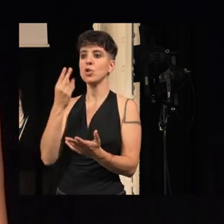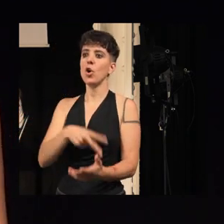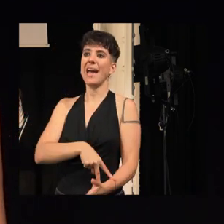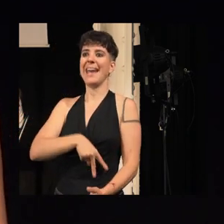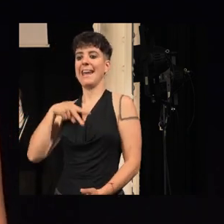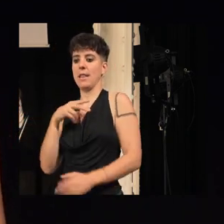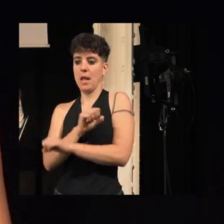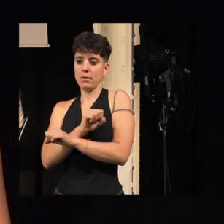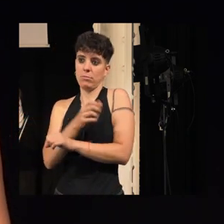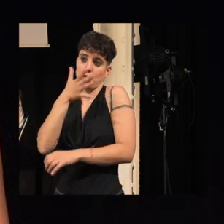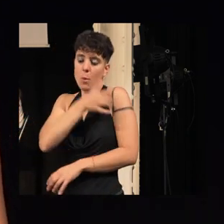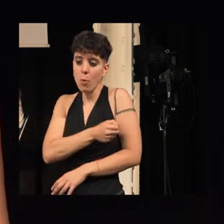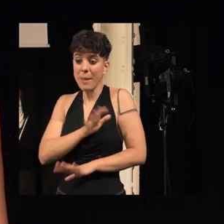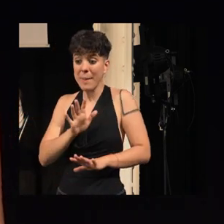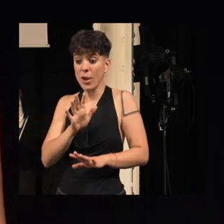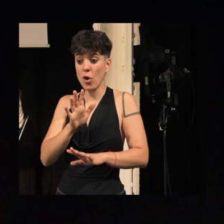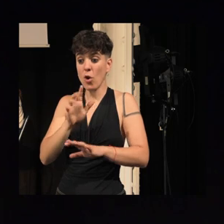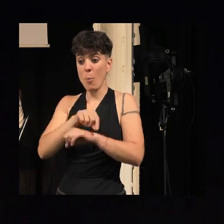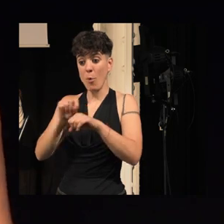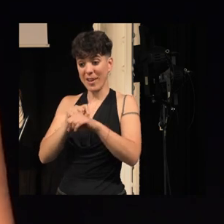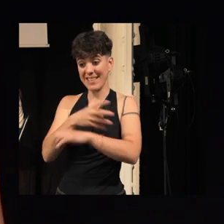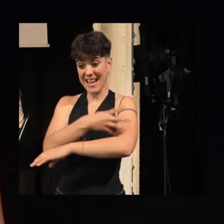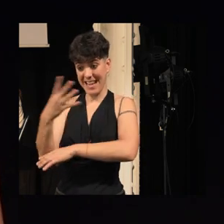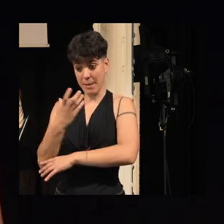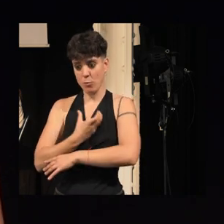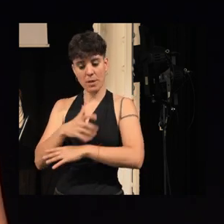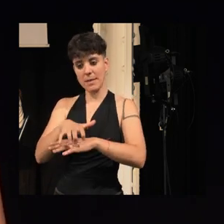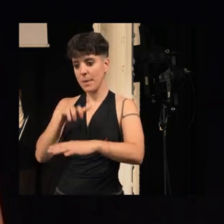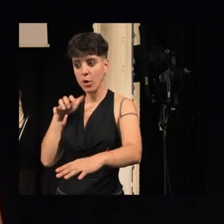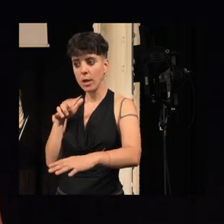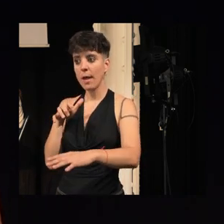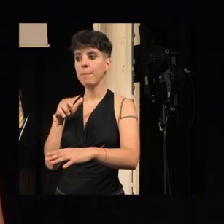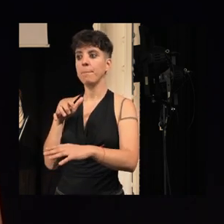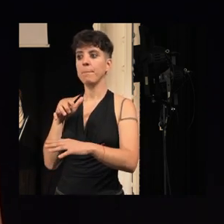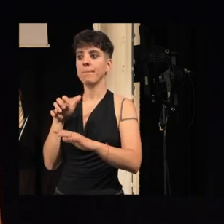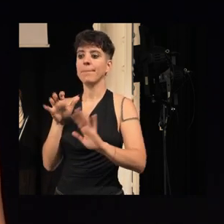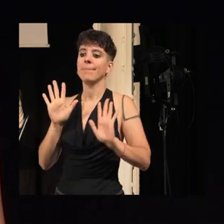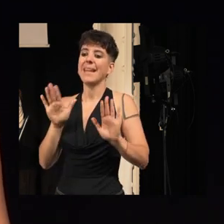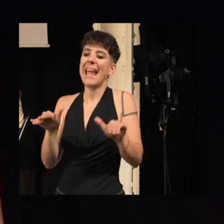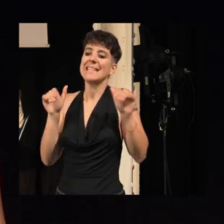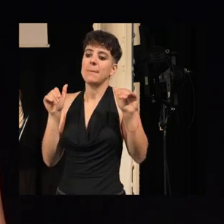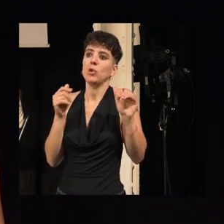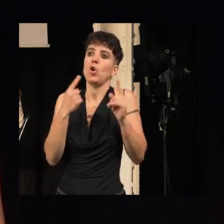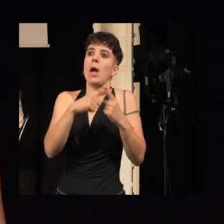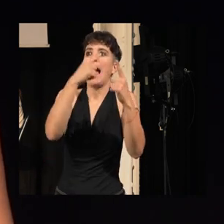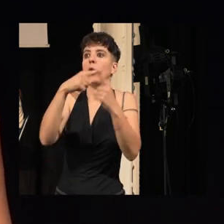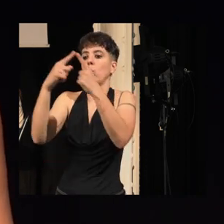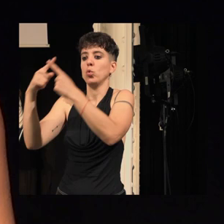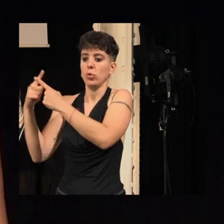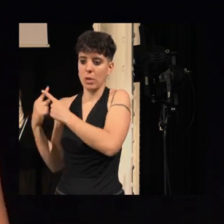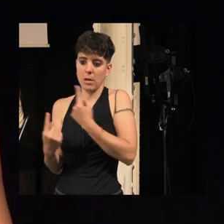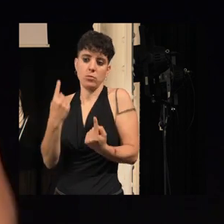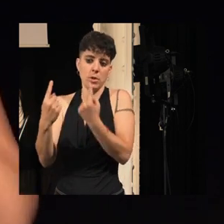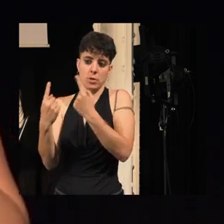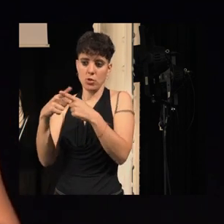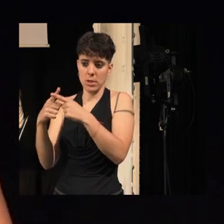pero la mayor parte de las políticas LGTB municipales que se están llevando a cabo, salvo excepciones, en el contexto catalán o de la